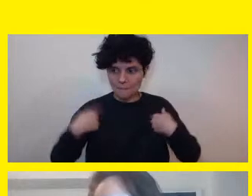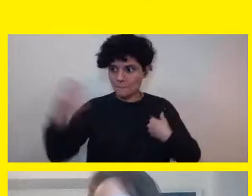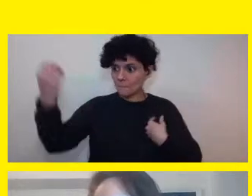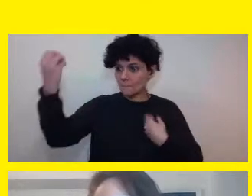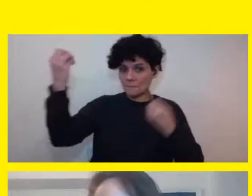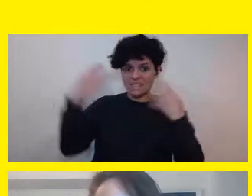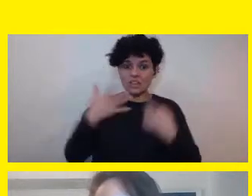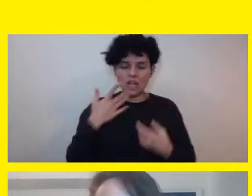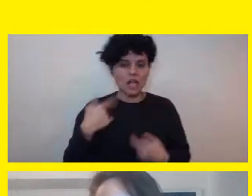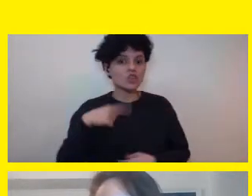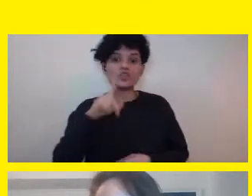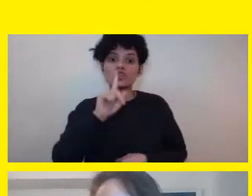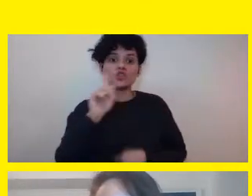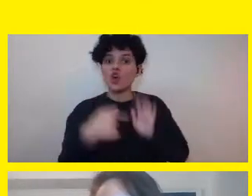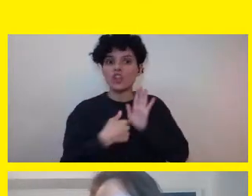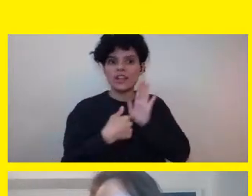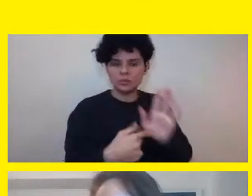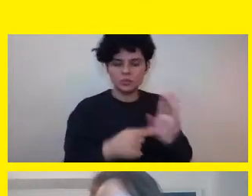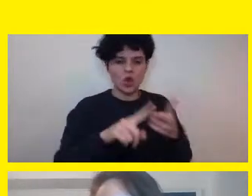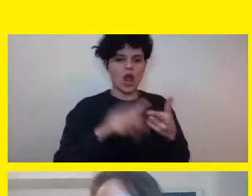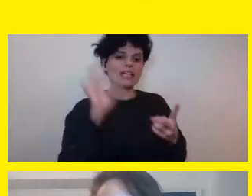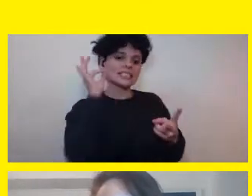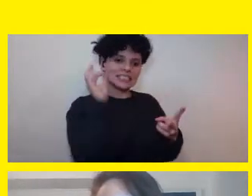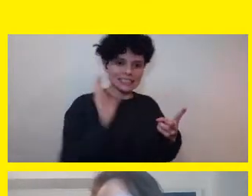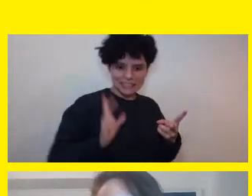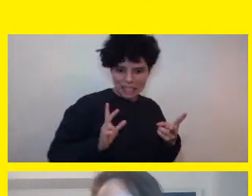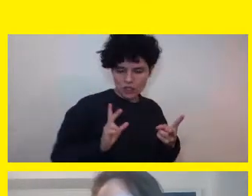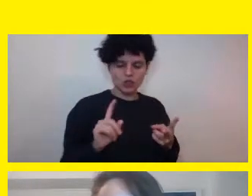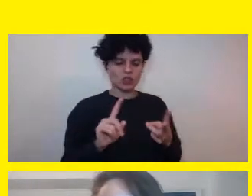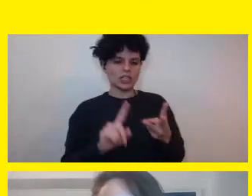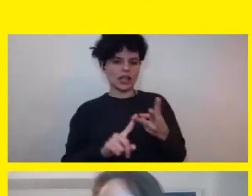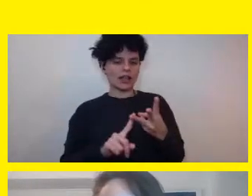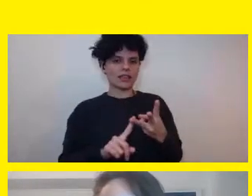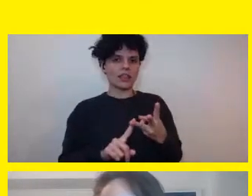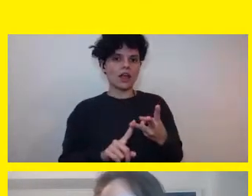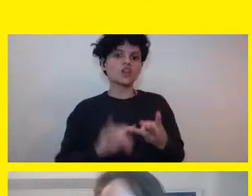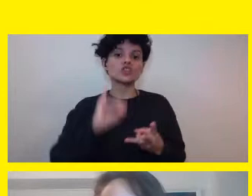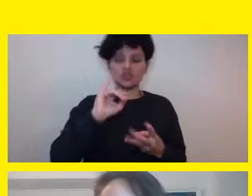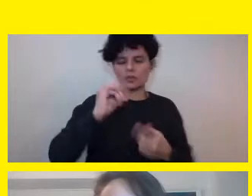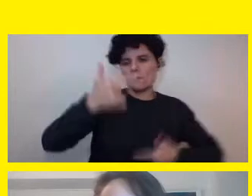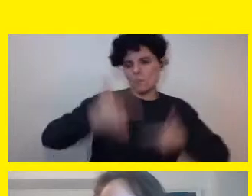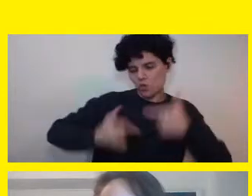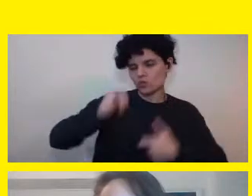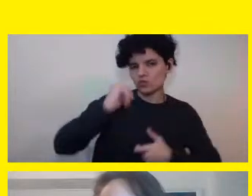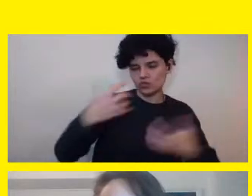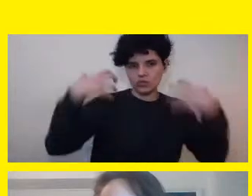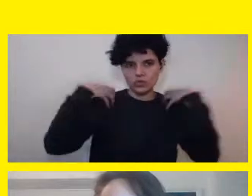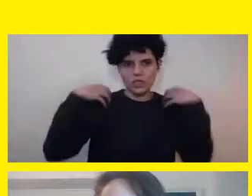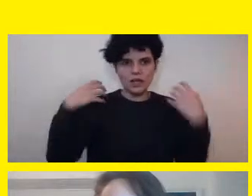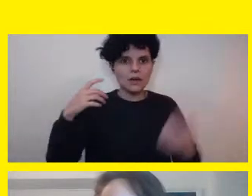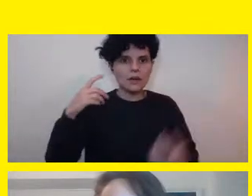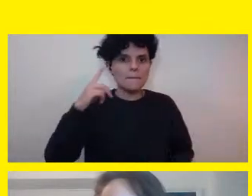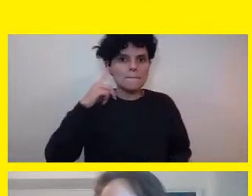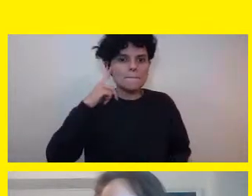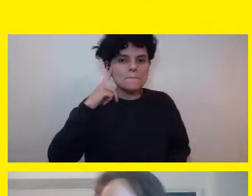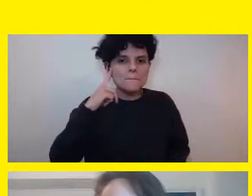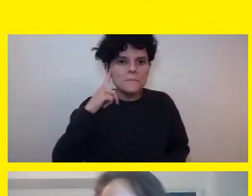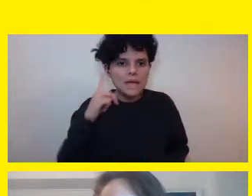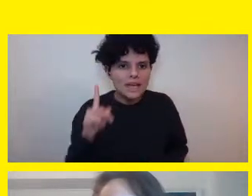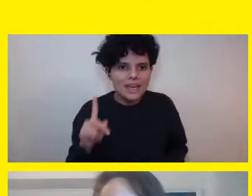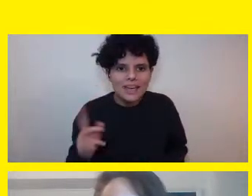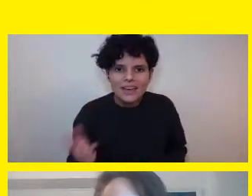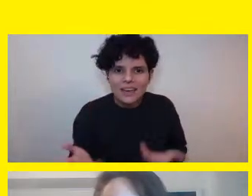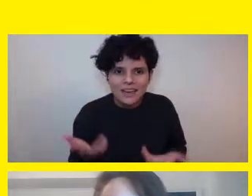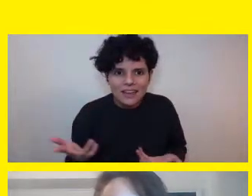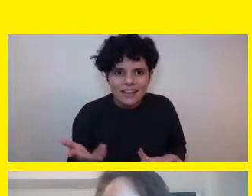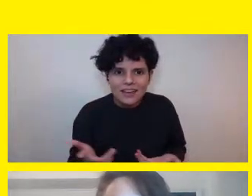señorita, tú eres una mujer que tiene, más allá de que haya sido una militante, que haya sido, y por Dios que no hemos tratado hoy día todo lo